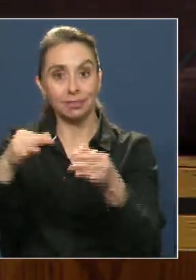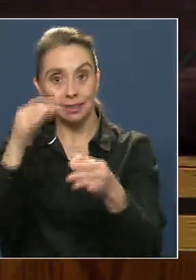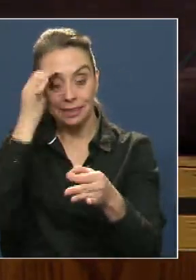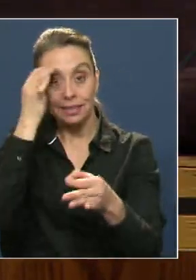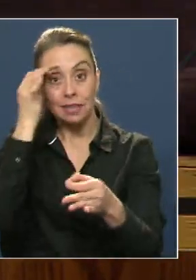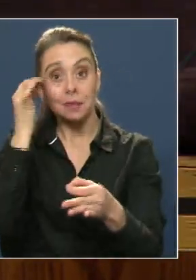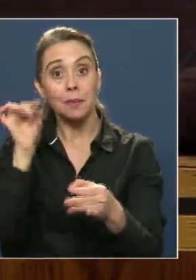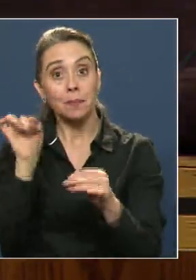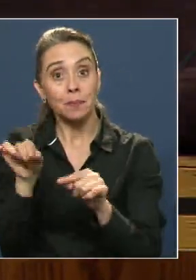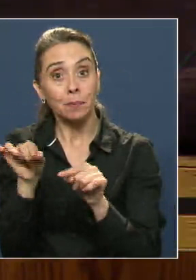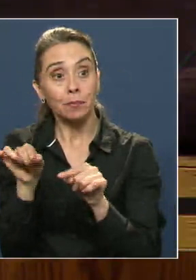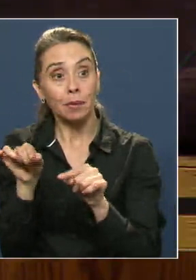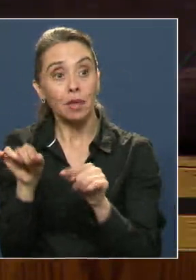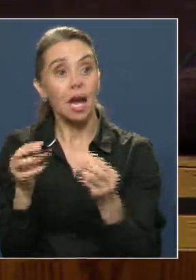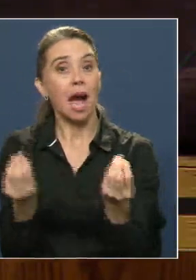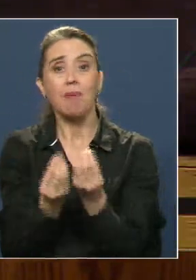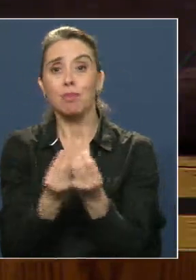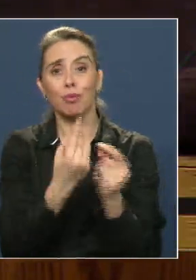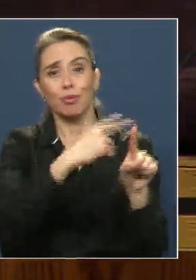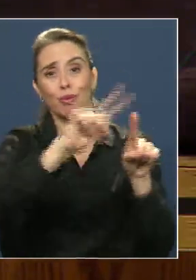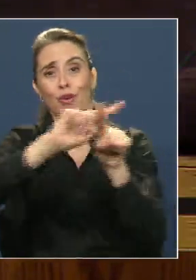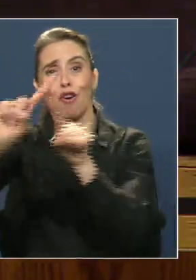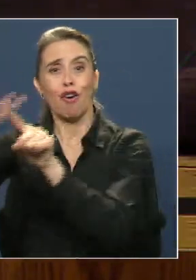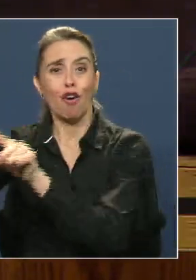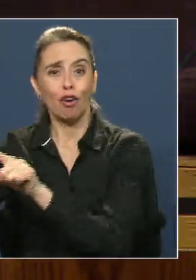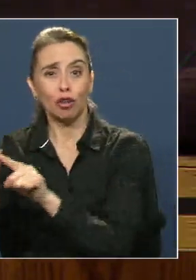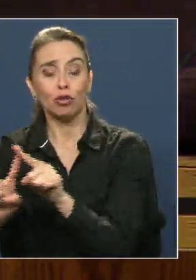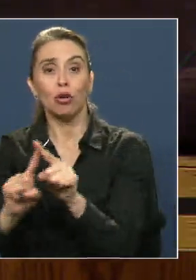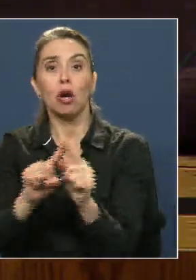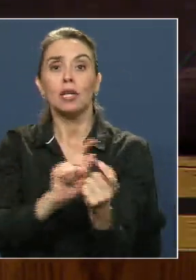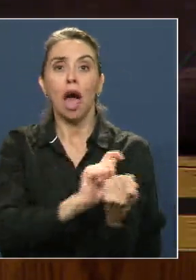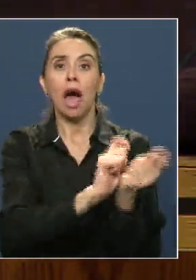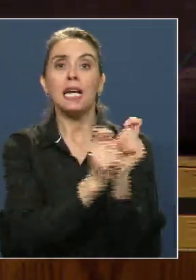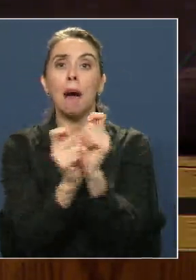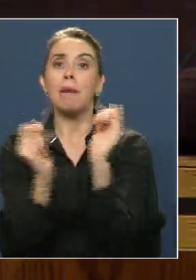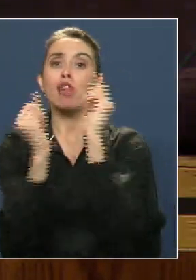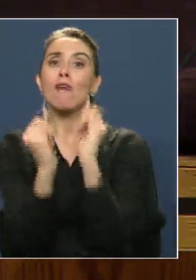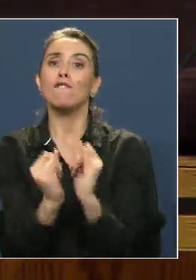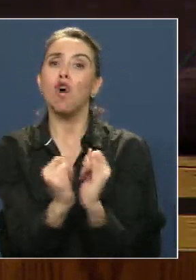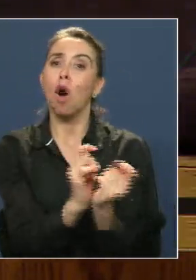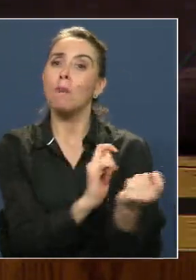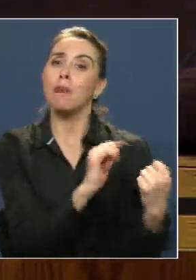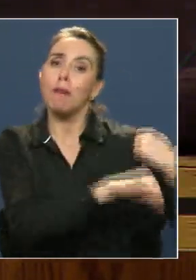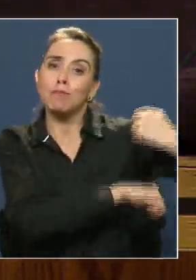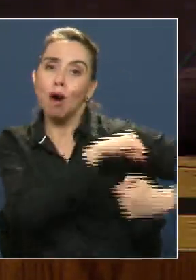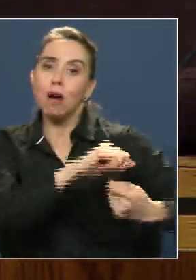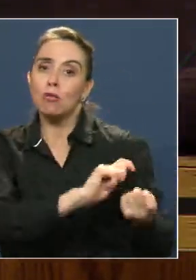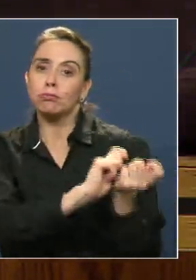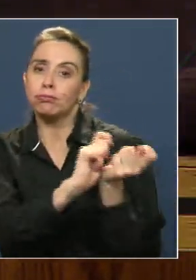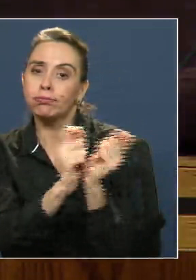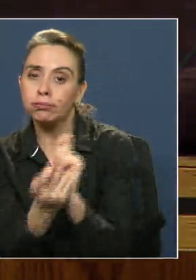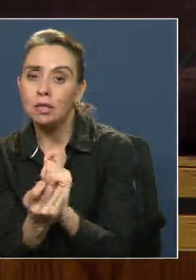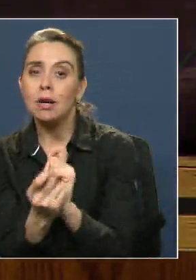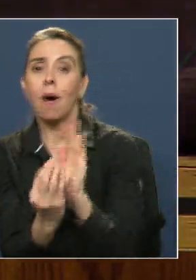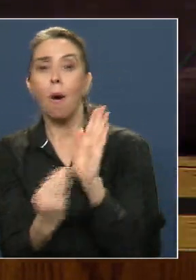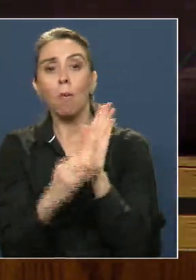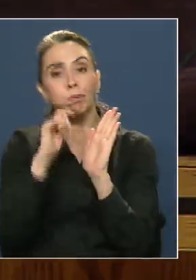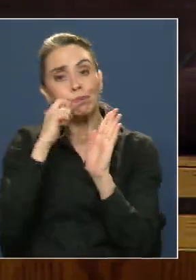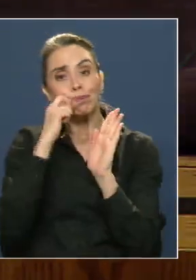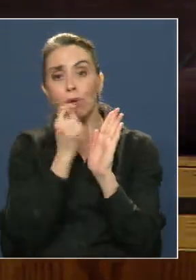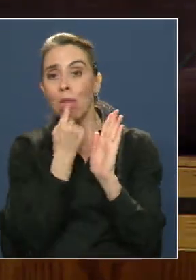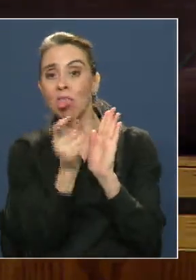ese, hay muchos otros que han ido cambiando y que, por lo tanto, según la definición que uno pudiera